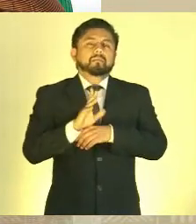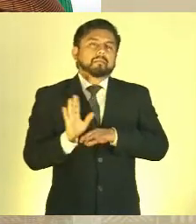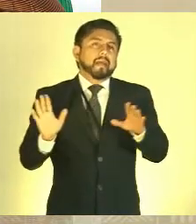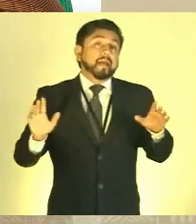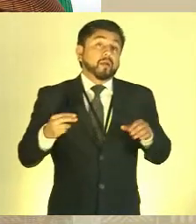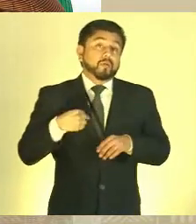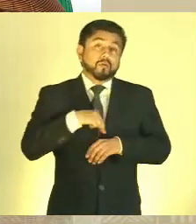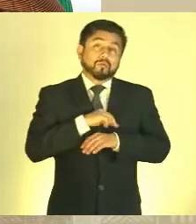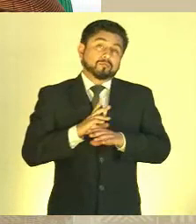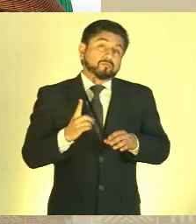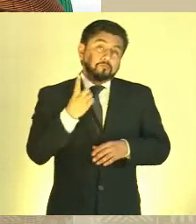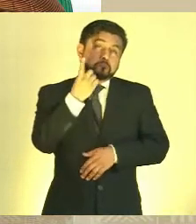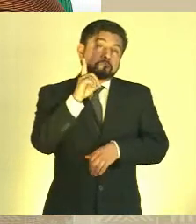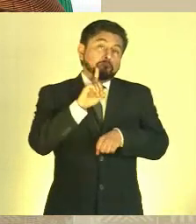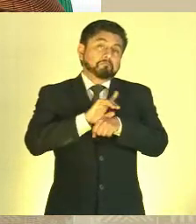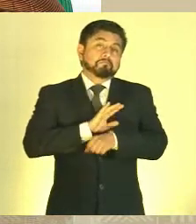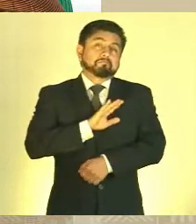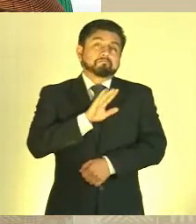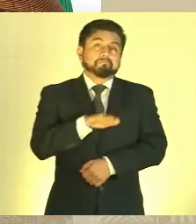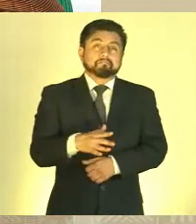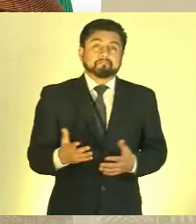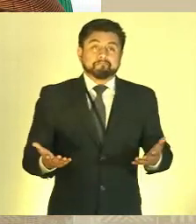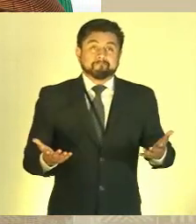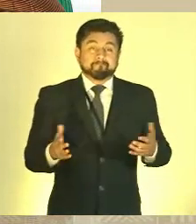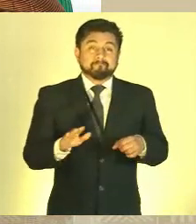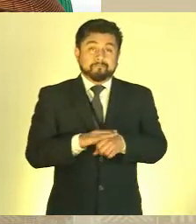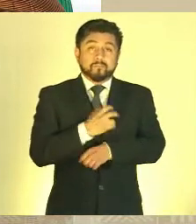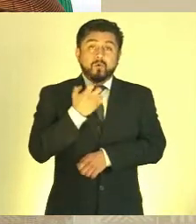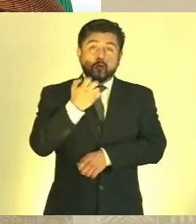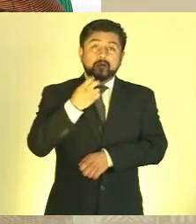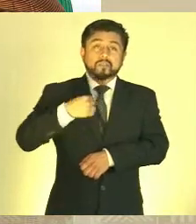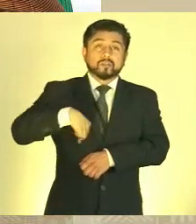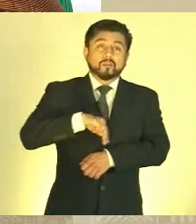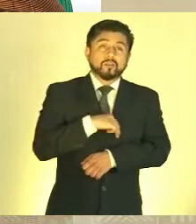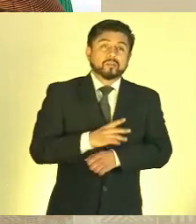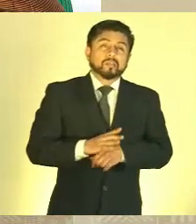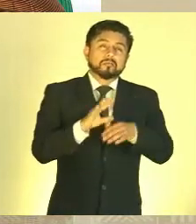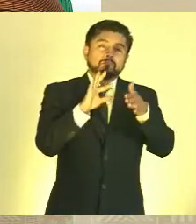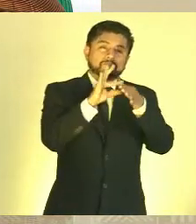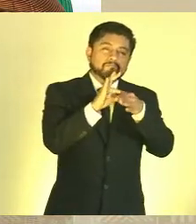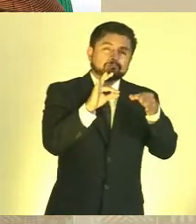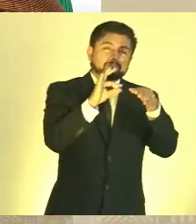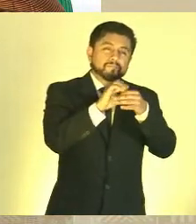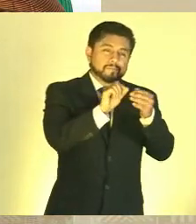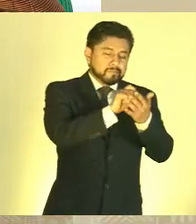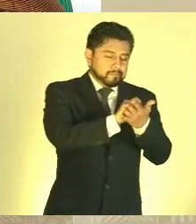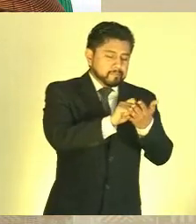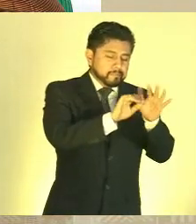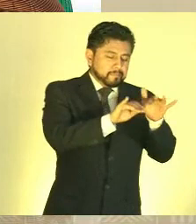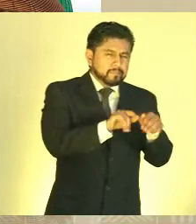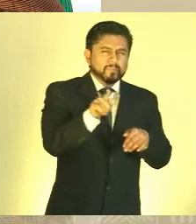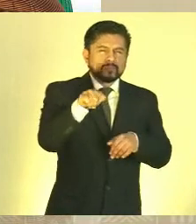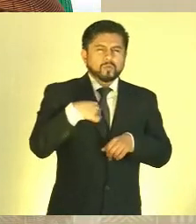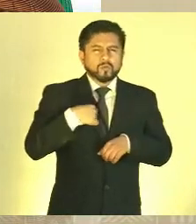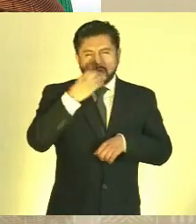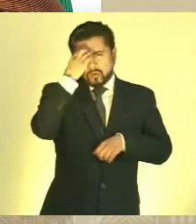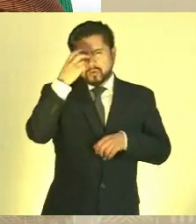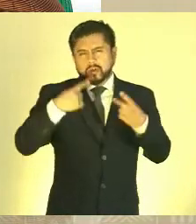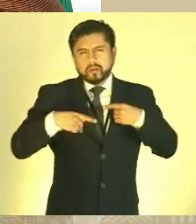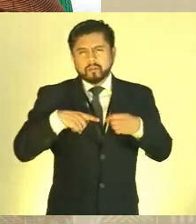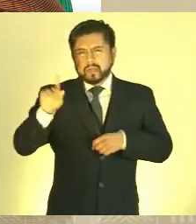fin. Y es justamente por eso que contamos. Luis Landero, un escritor español, decía que si